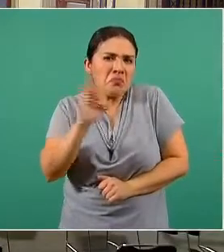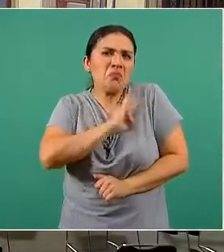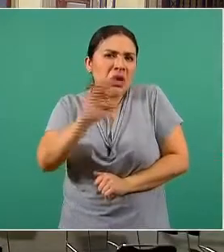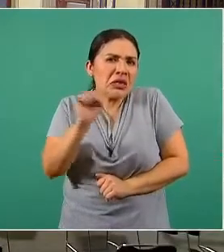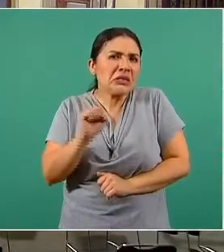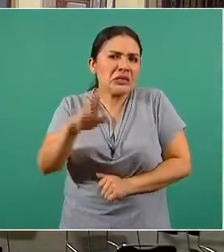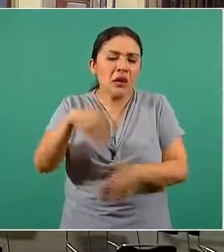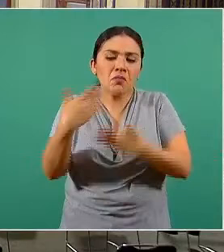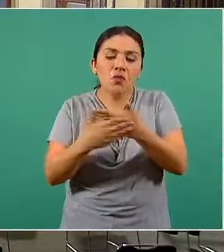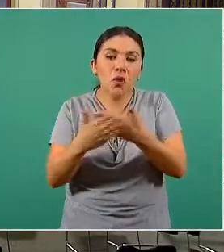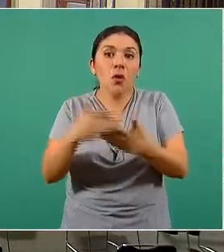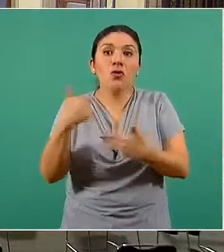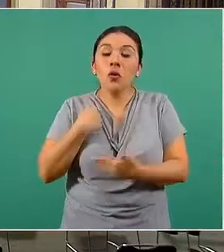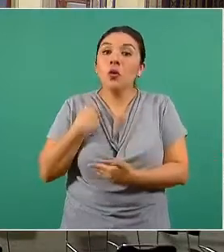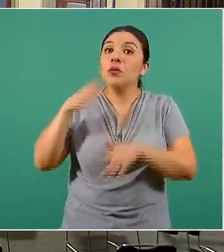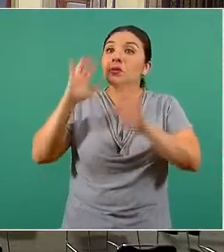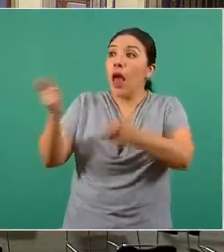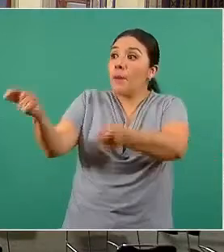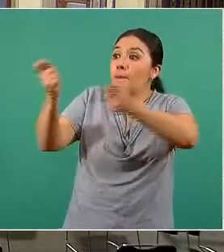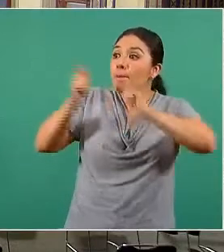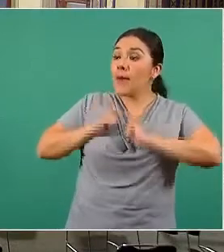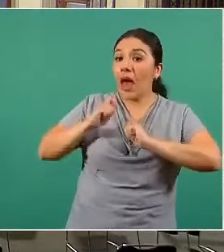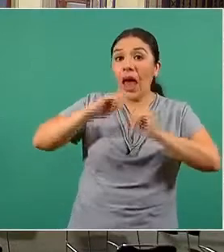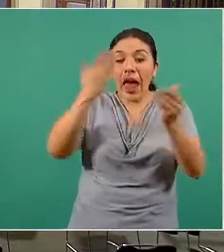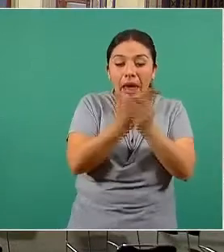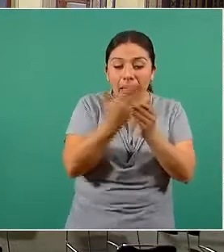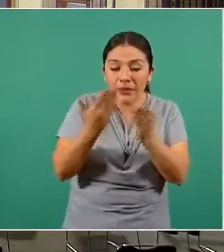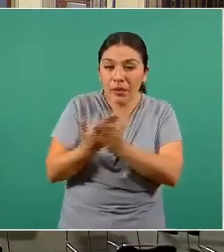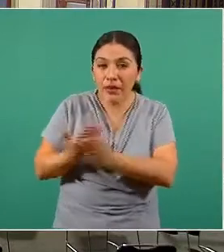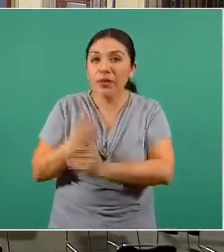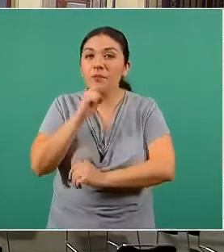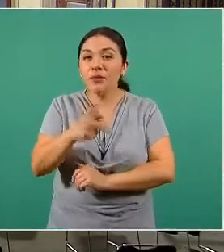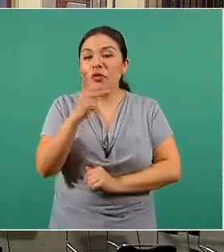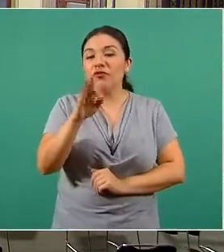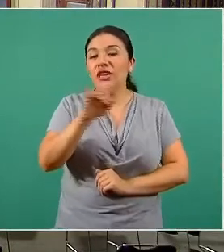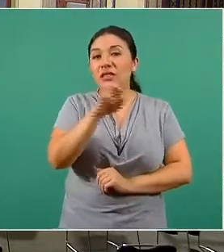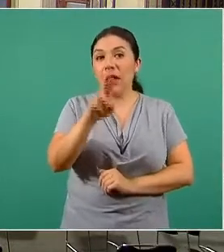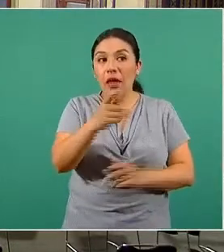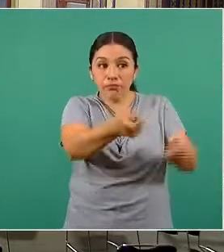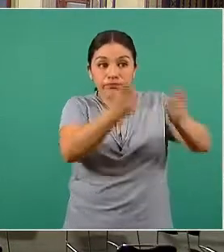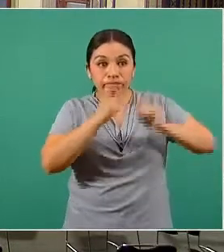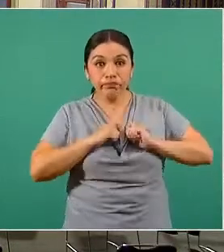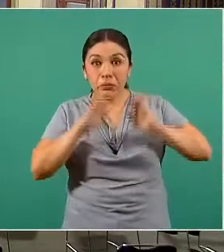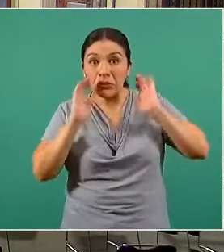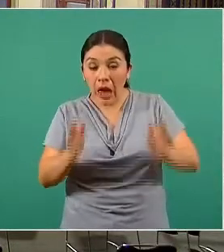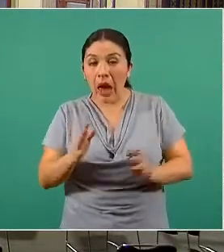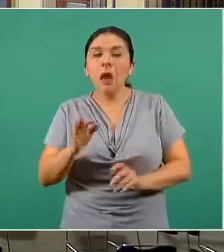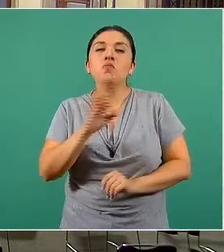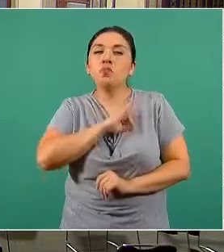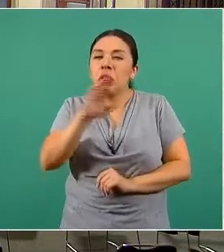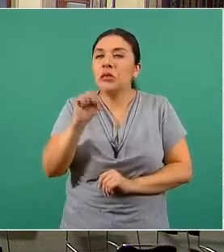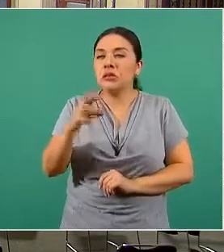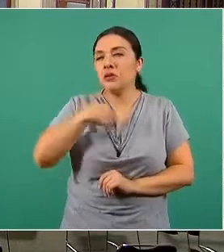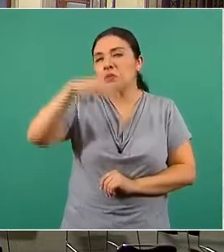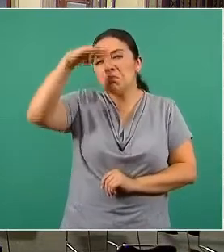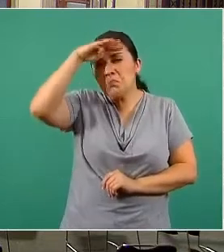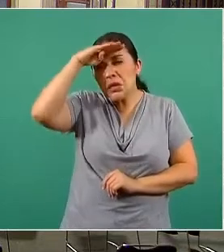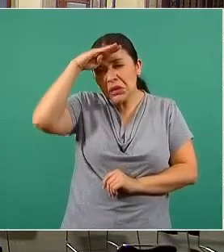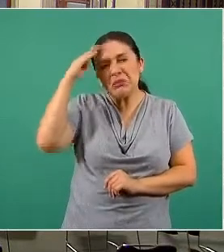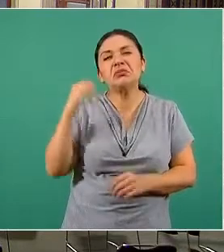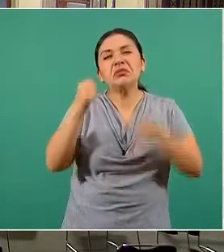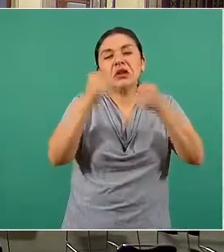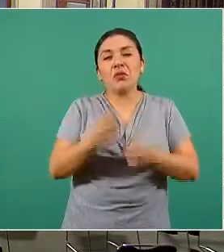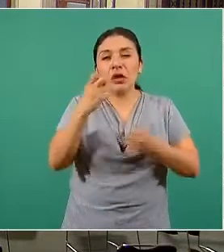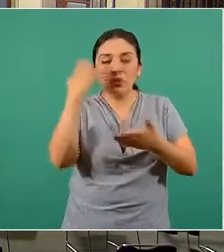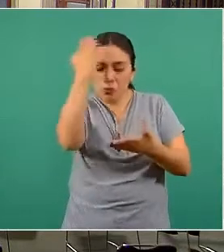nosotros en algún momento recibiremos ya el expediente por parte de Pfizer, y parece ser, hasta donde tenemos conocimiento, que